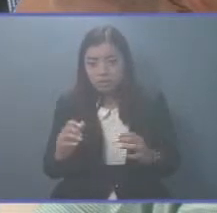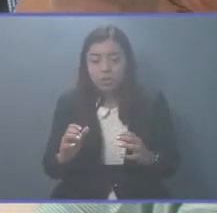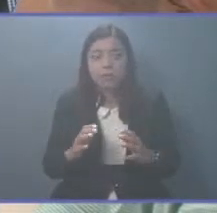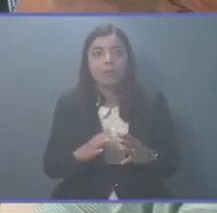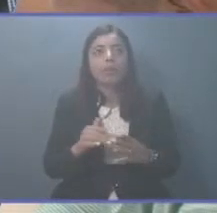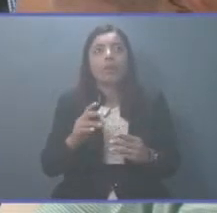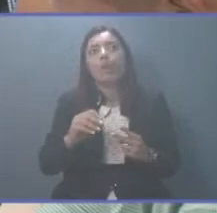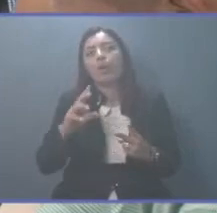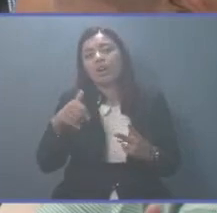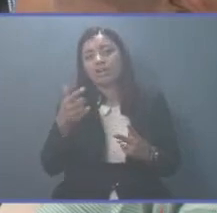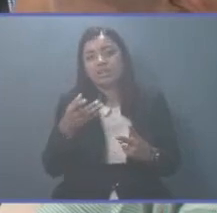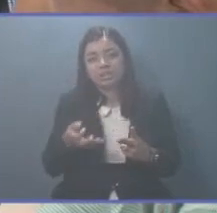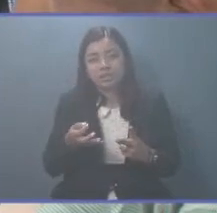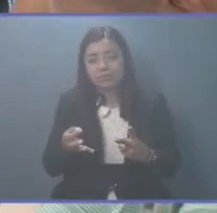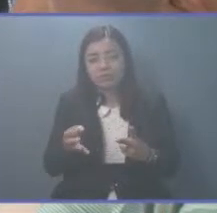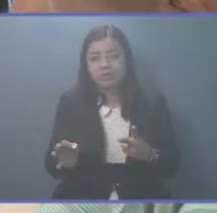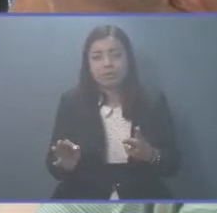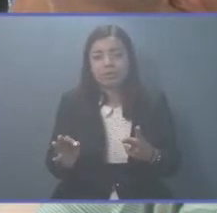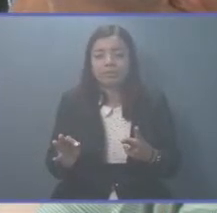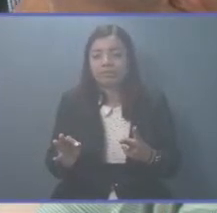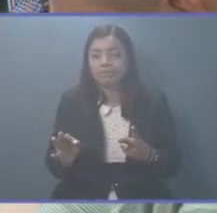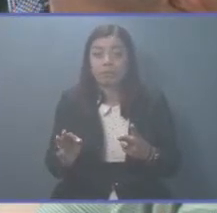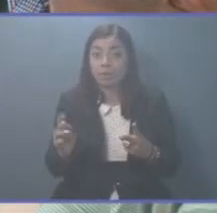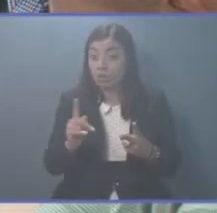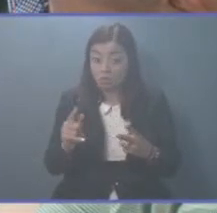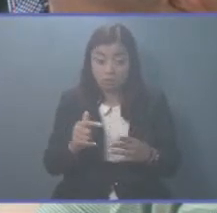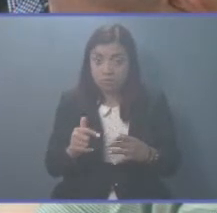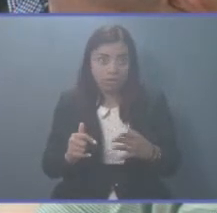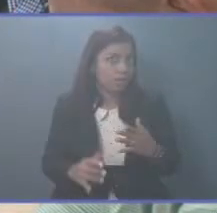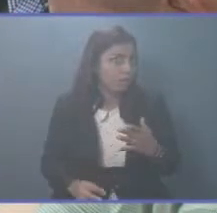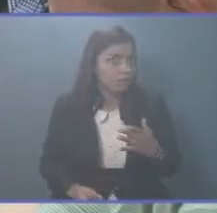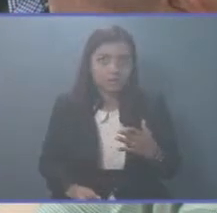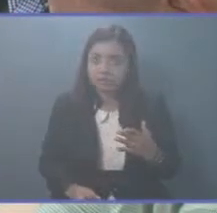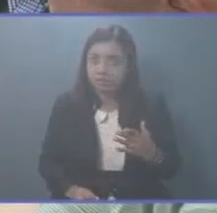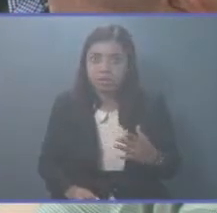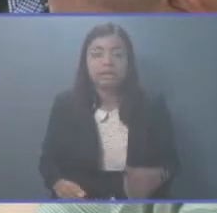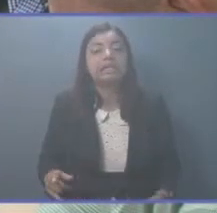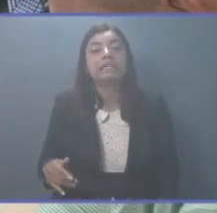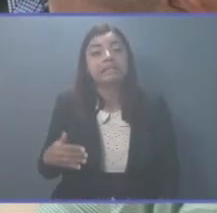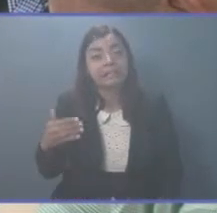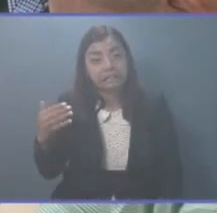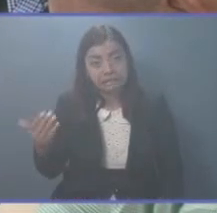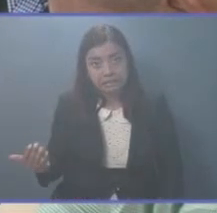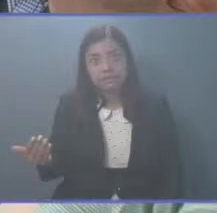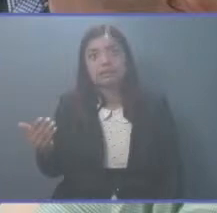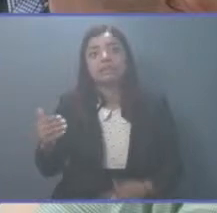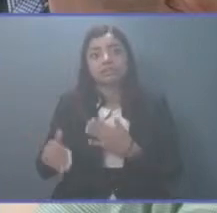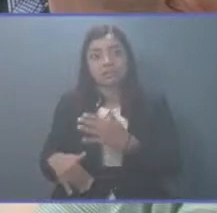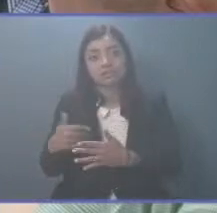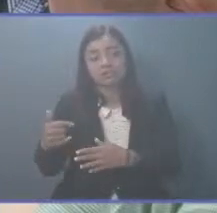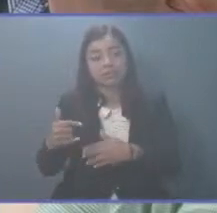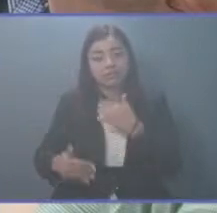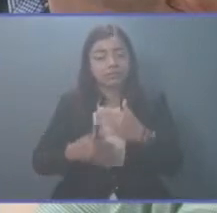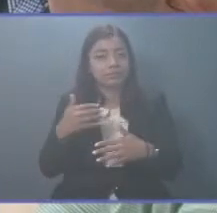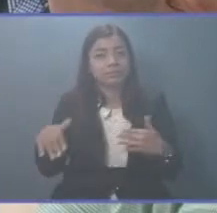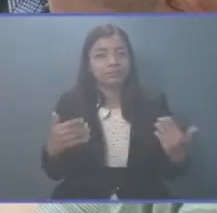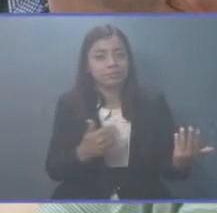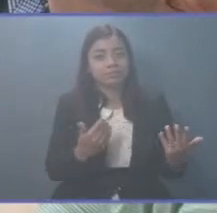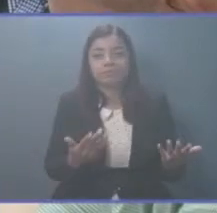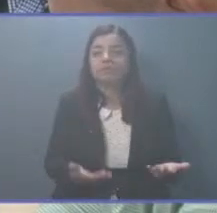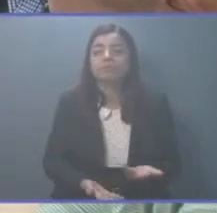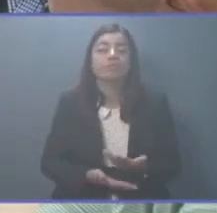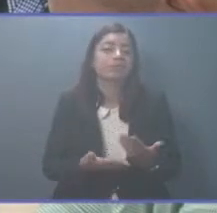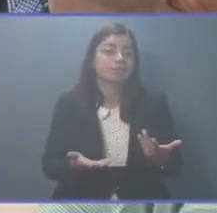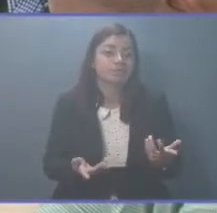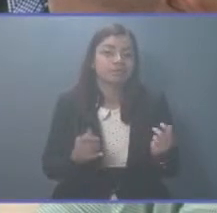esta maniobra y no legal que se realiza en la práctica en estos procesos viene